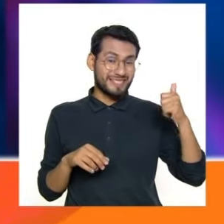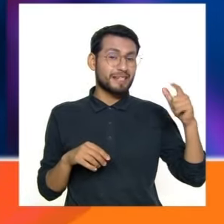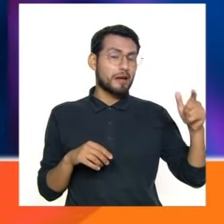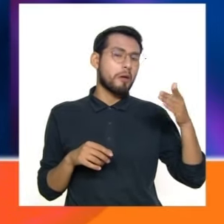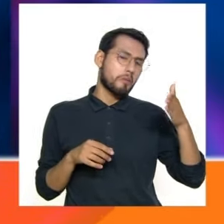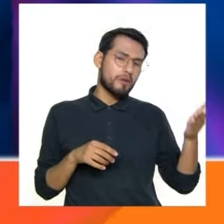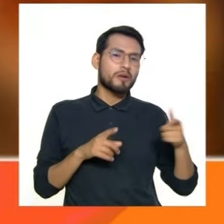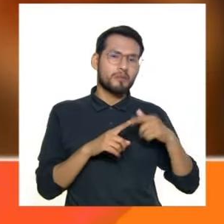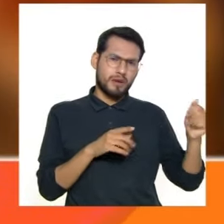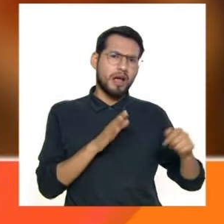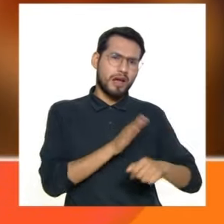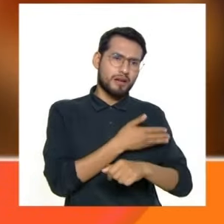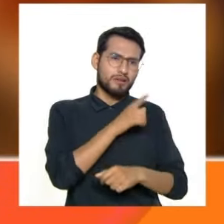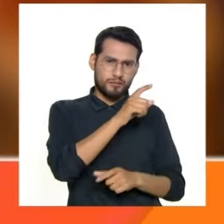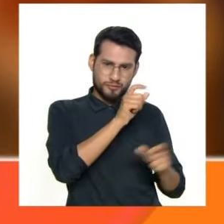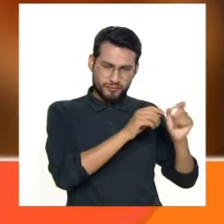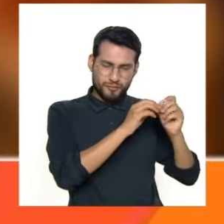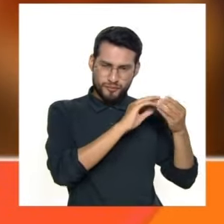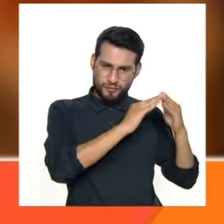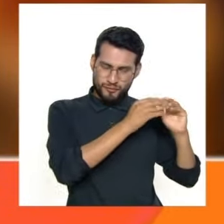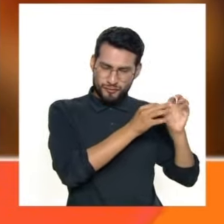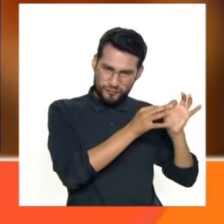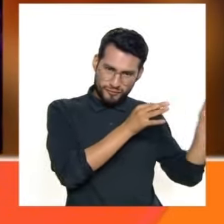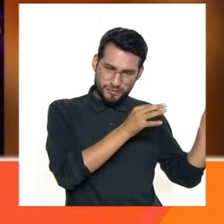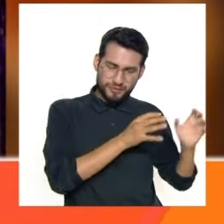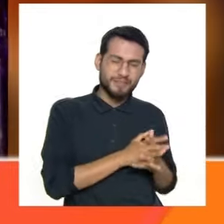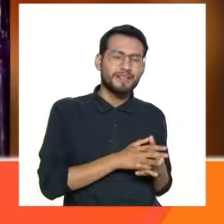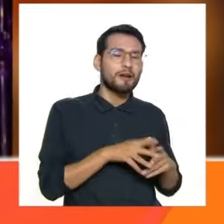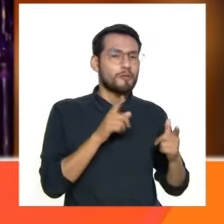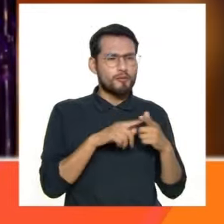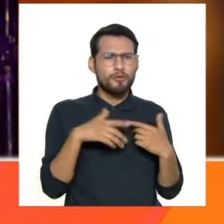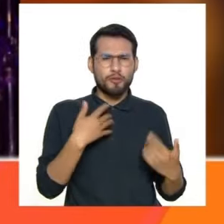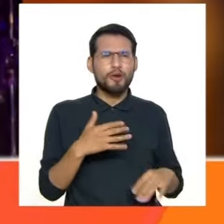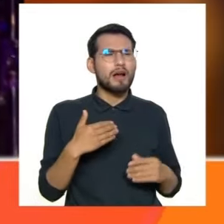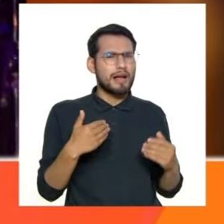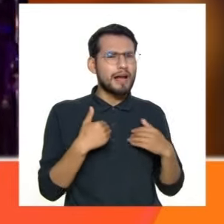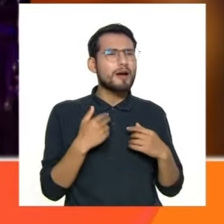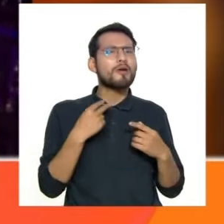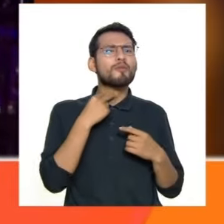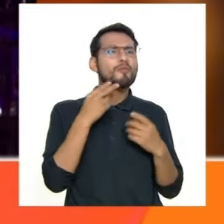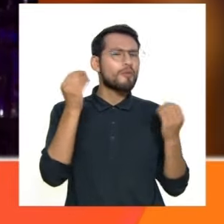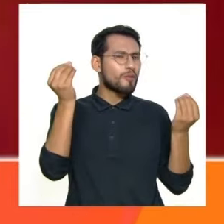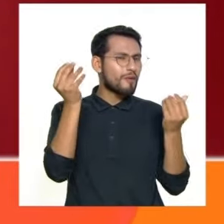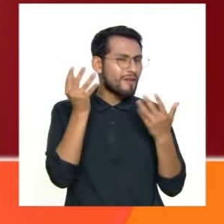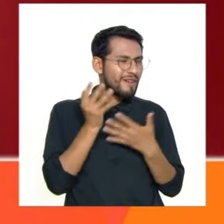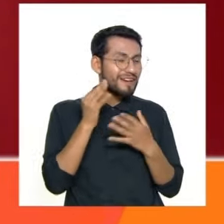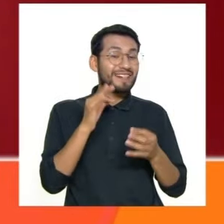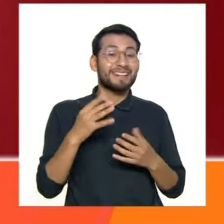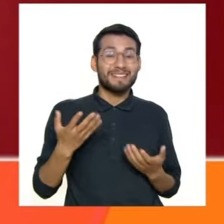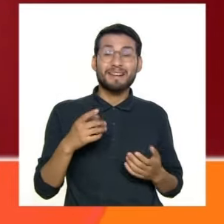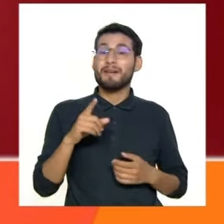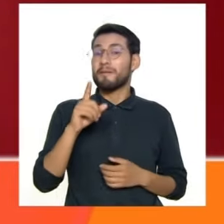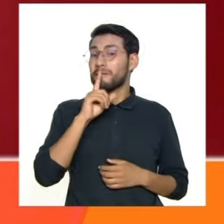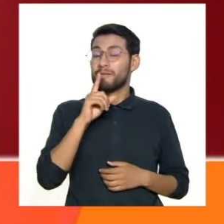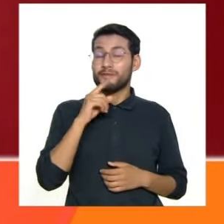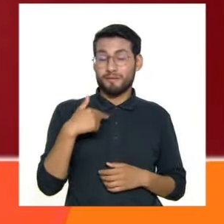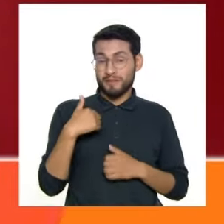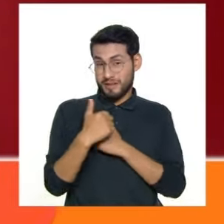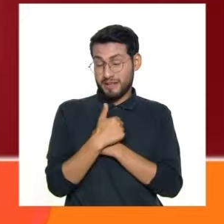sabía que era una gran cantante allí en el pueblo este eh tenía esa influencia no Y como nosotros somos por parte de padres soy de